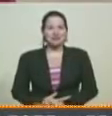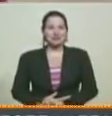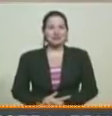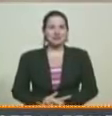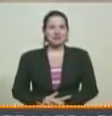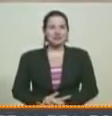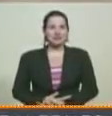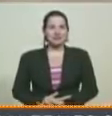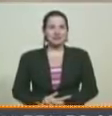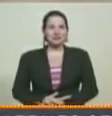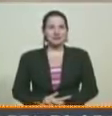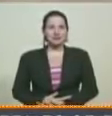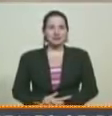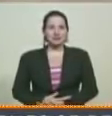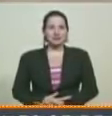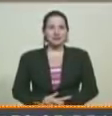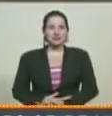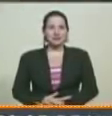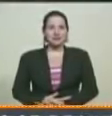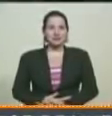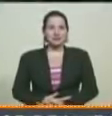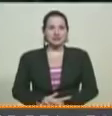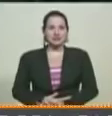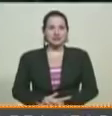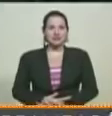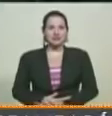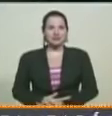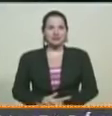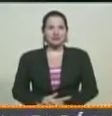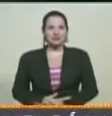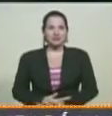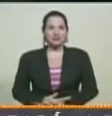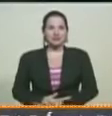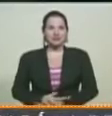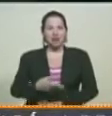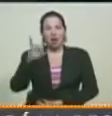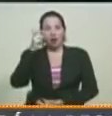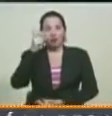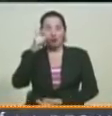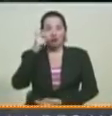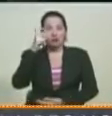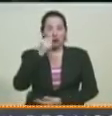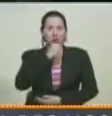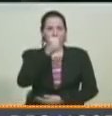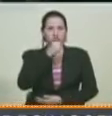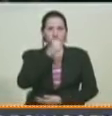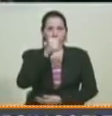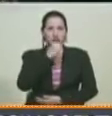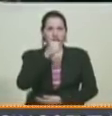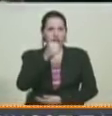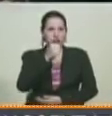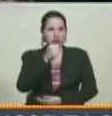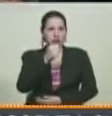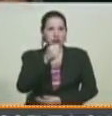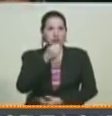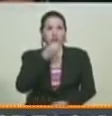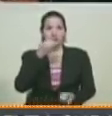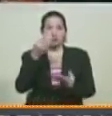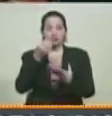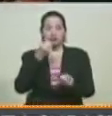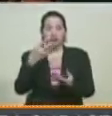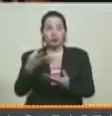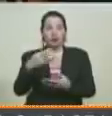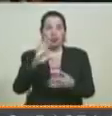Gracias. Escuchaban entonces ustedes allí las palabras y las líneas que emanaba a esta hora el